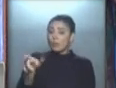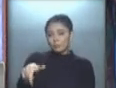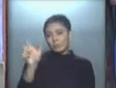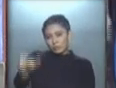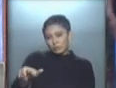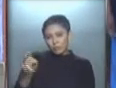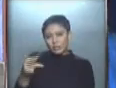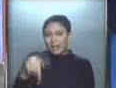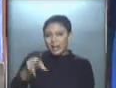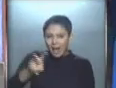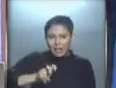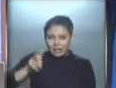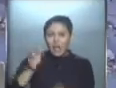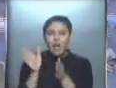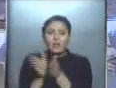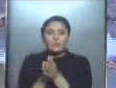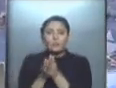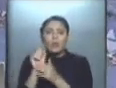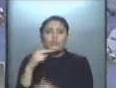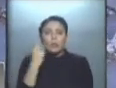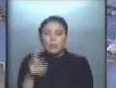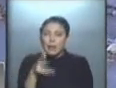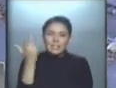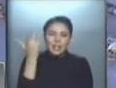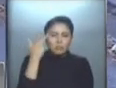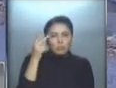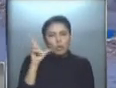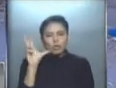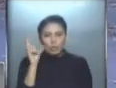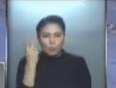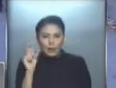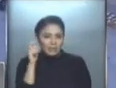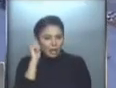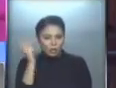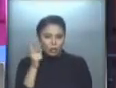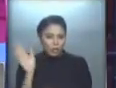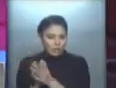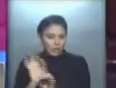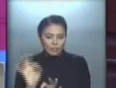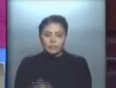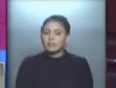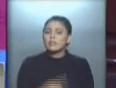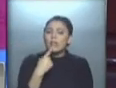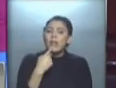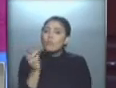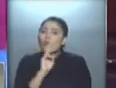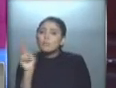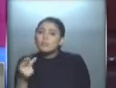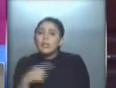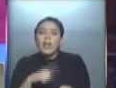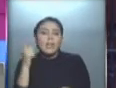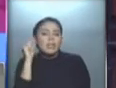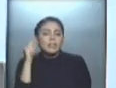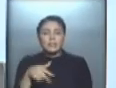porque yo estaba alquilando acá vive con el hijo que tiene creo que 18 20 años lesionada y entre 35